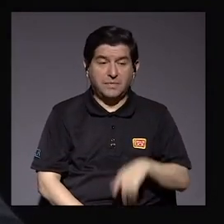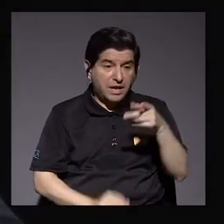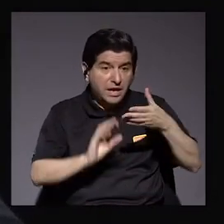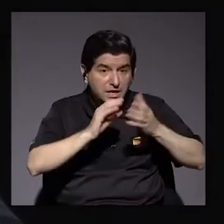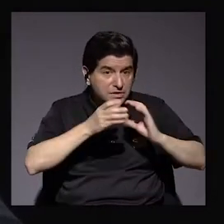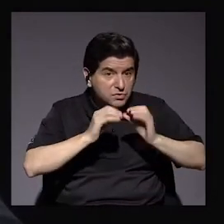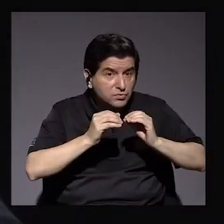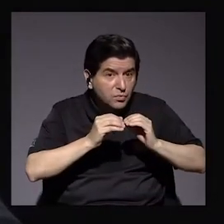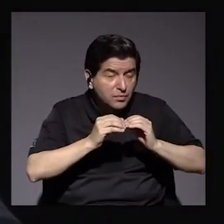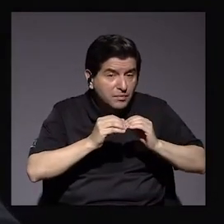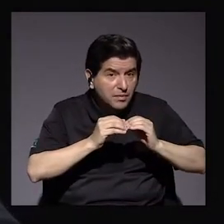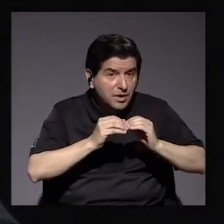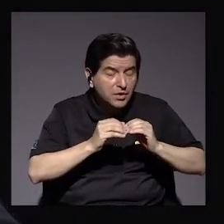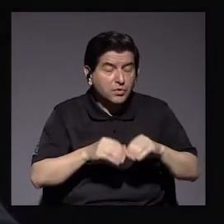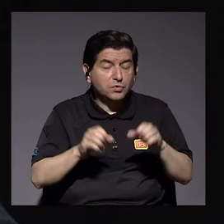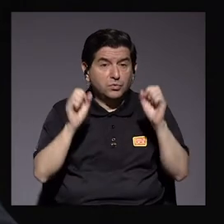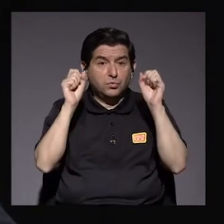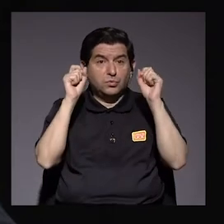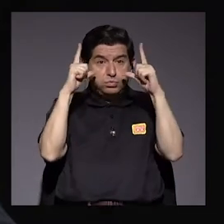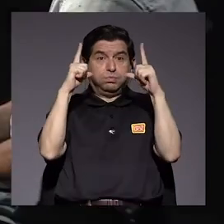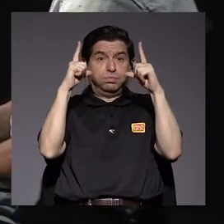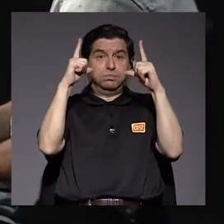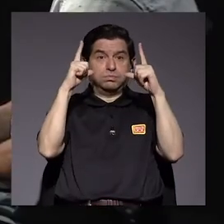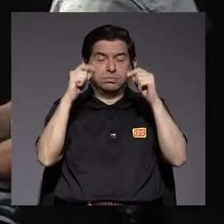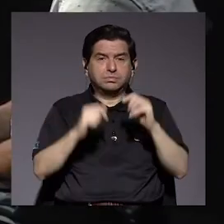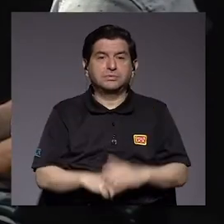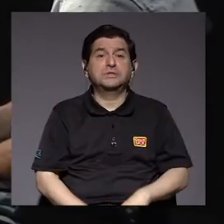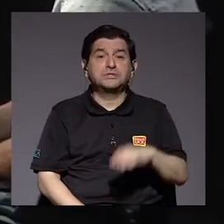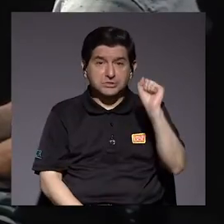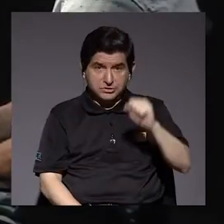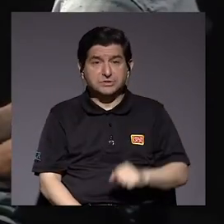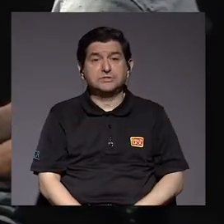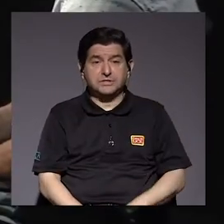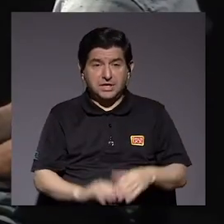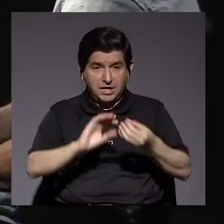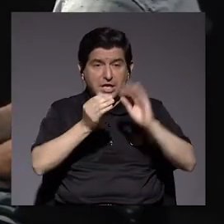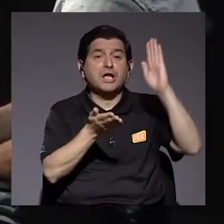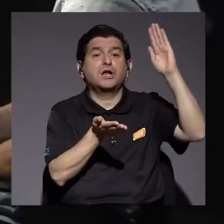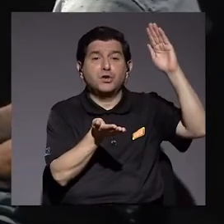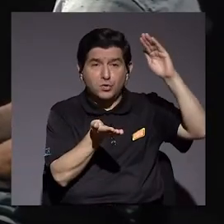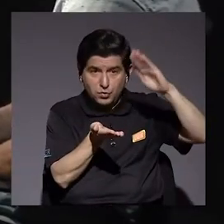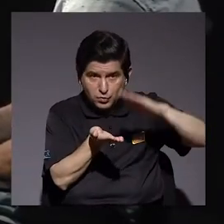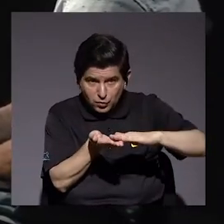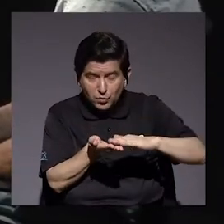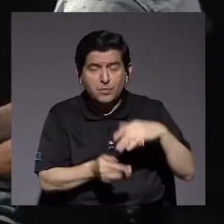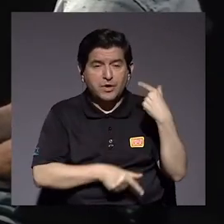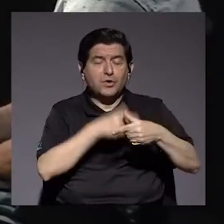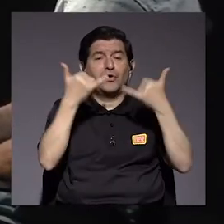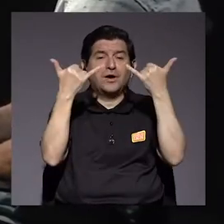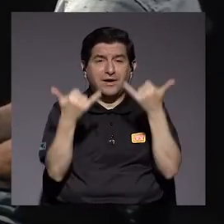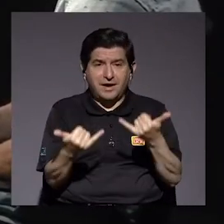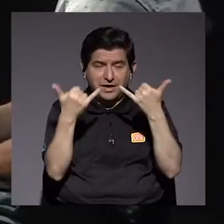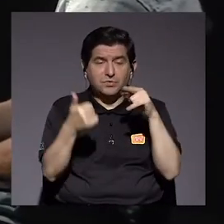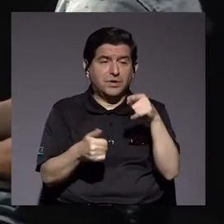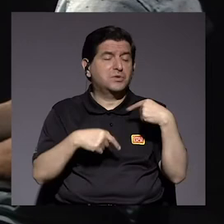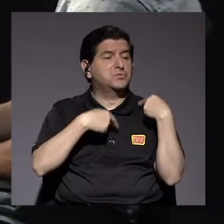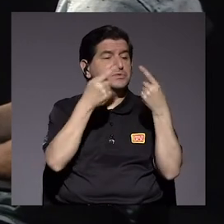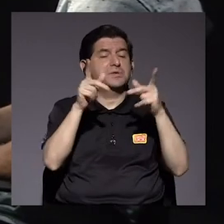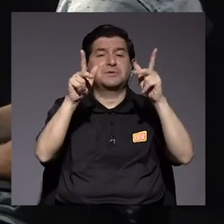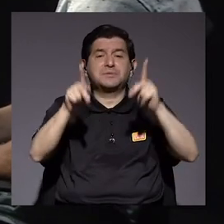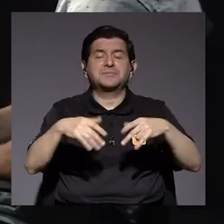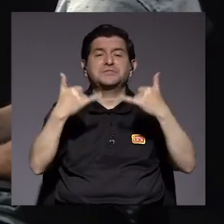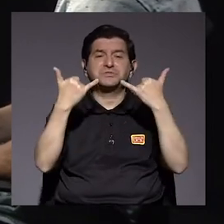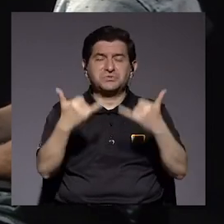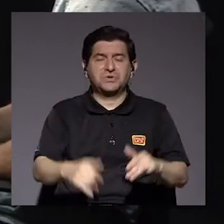¿Esos números son espeluznantes? Sí, en caída libre y en las generaciones actuales, si usted va, ya